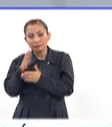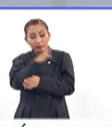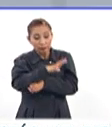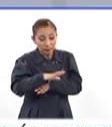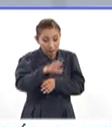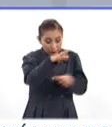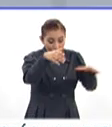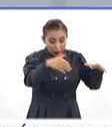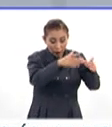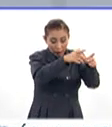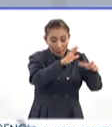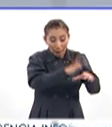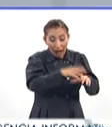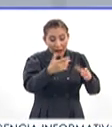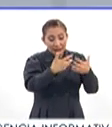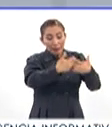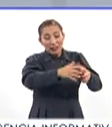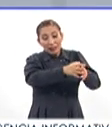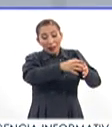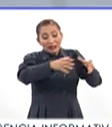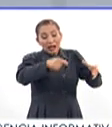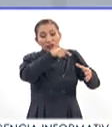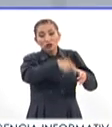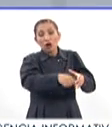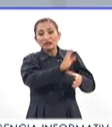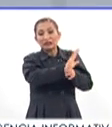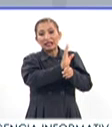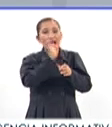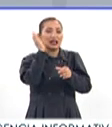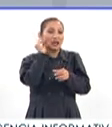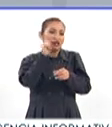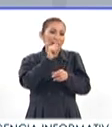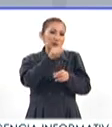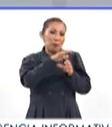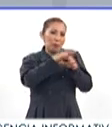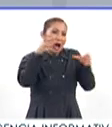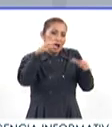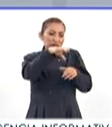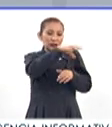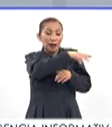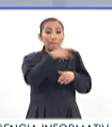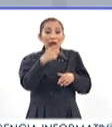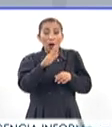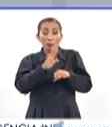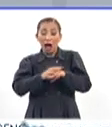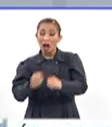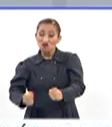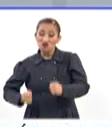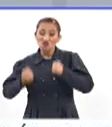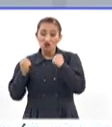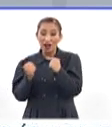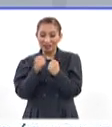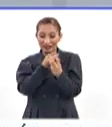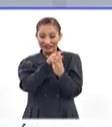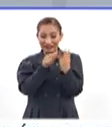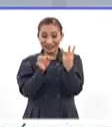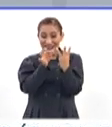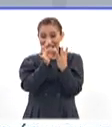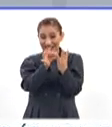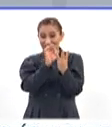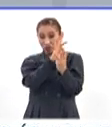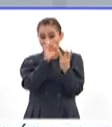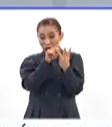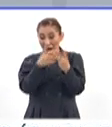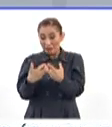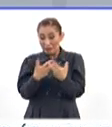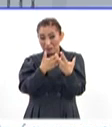que tienen establecimientos más grandes obviamente son cine, radio y televisión, pero que el sector más poderoso, casi un tercio de toda